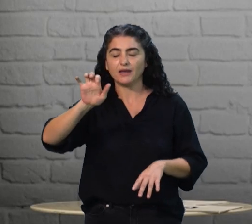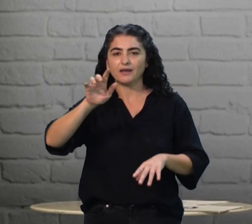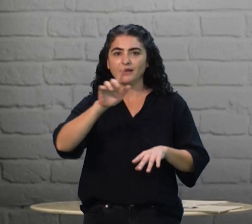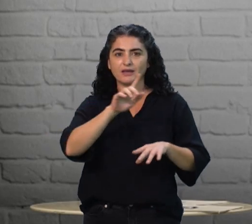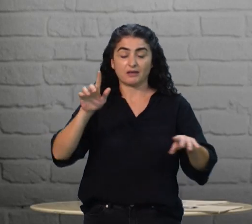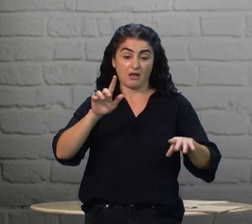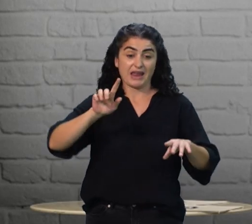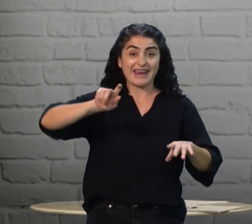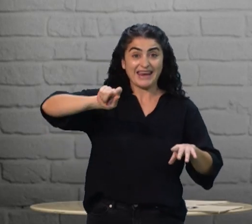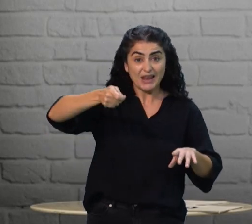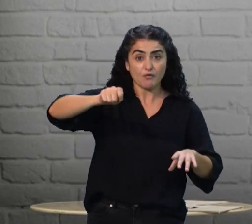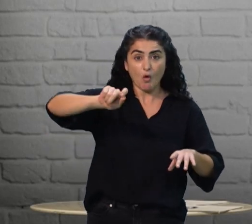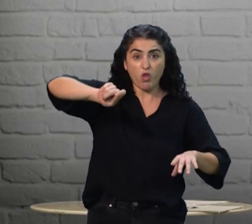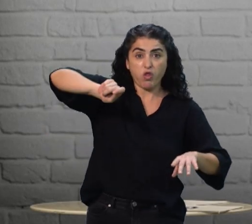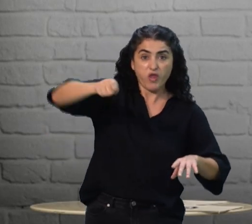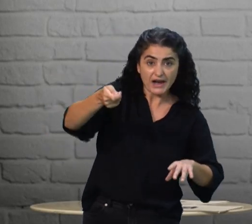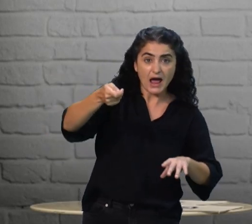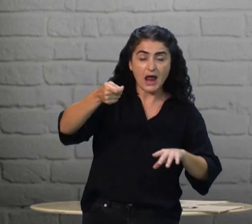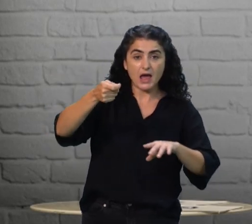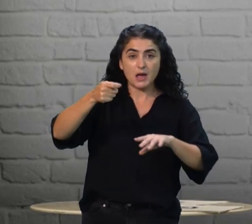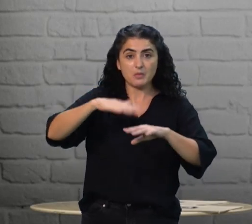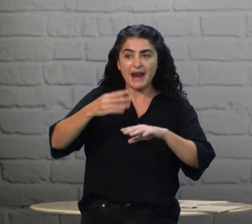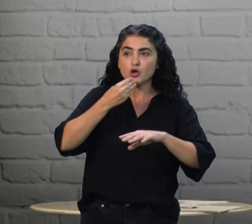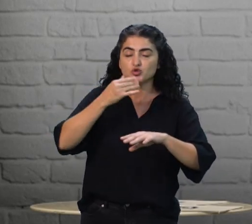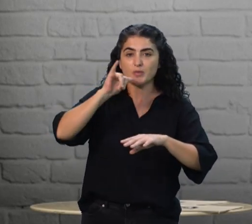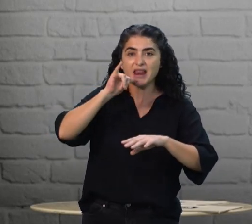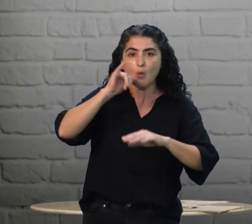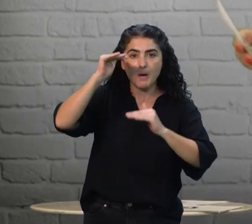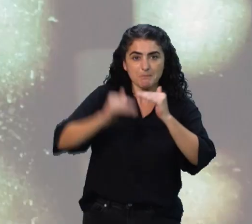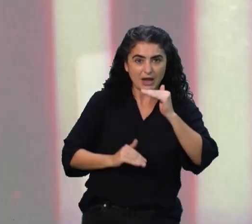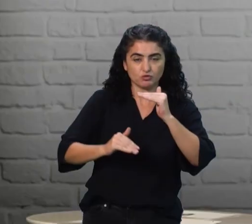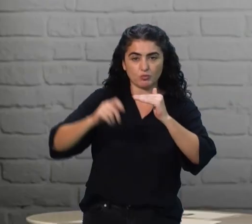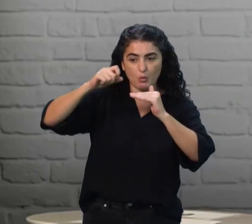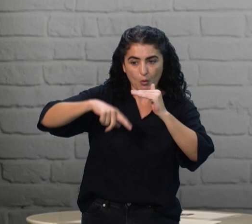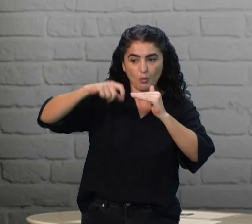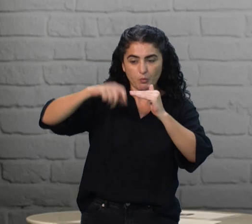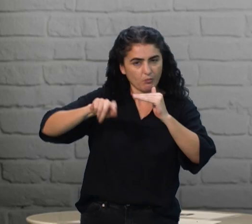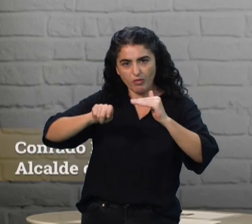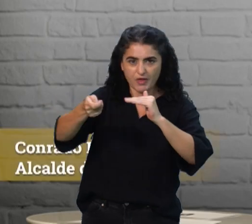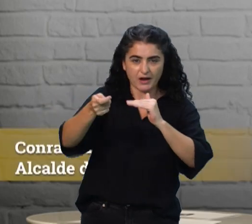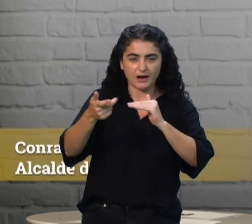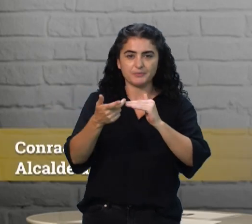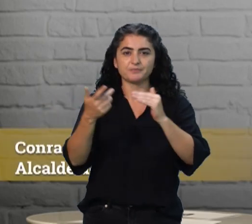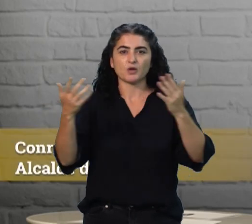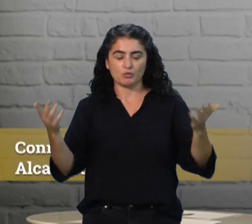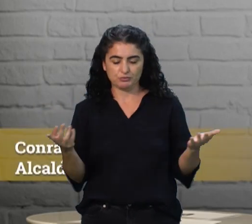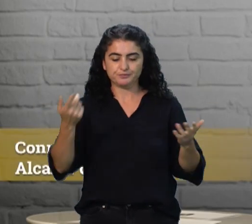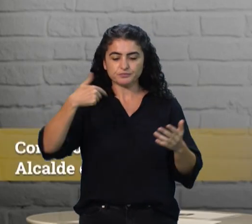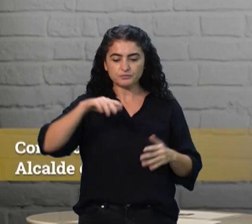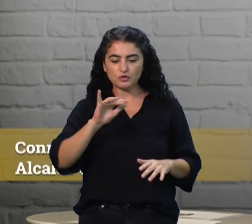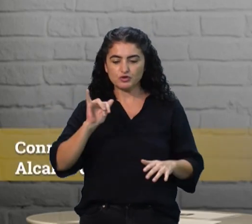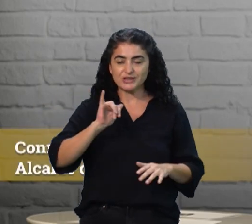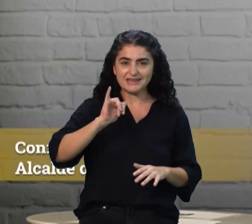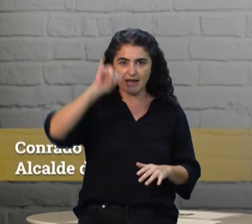cerrar el Grifo no para no consumir mucha agua por ejemplo pues estamos en La Rioja